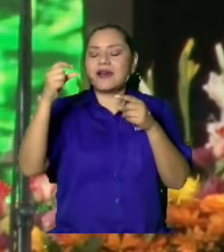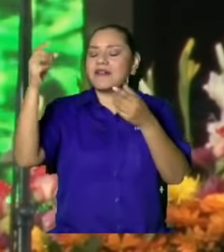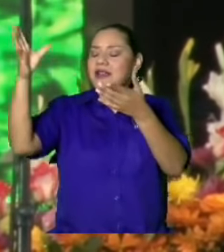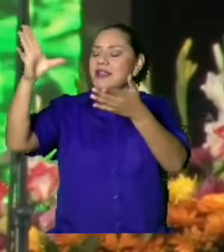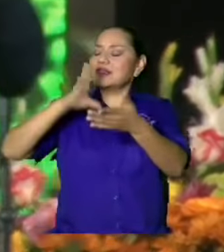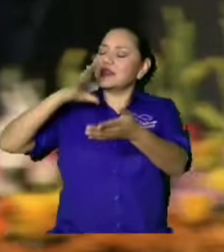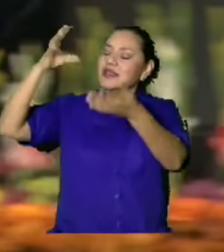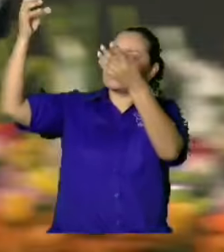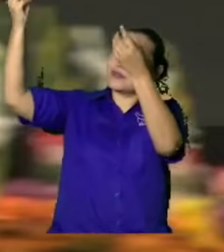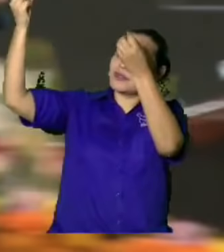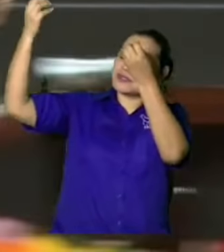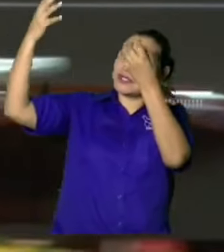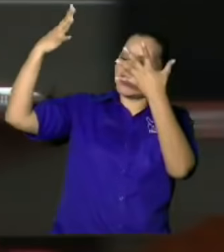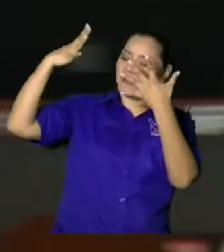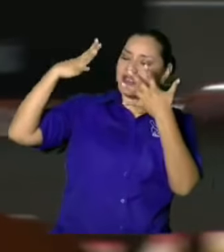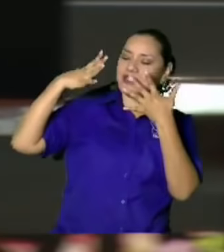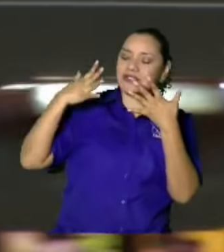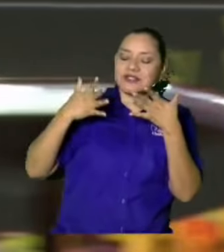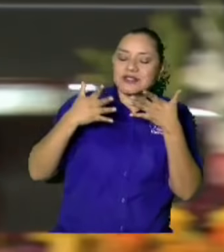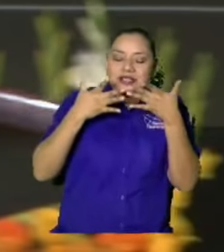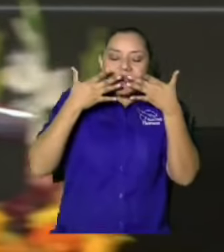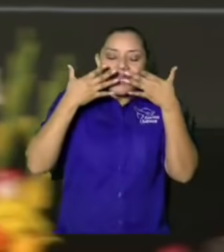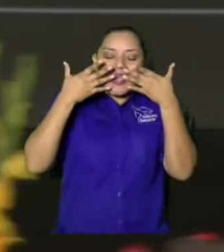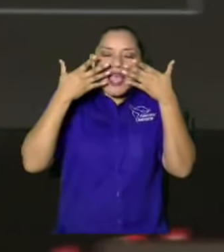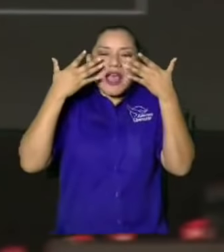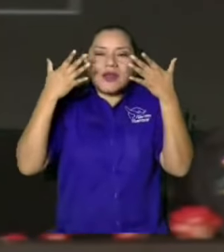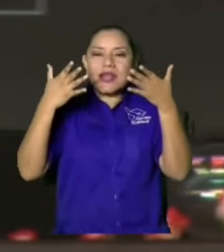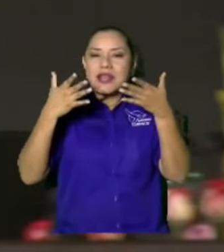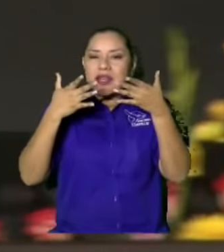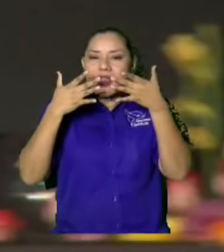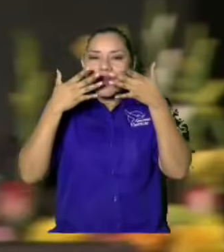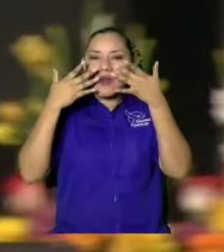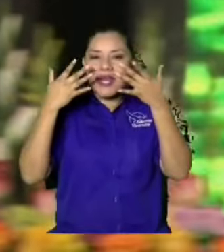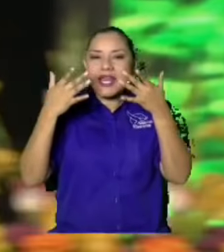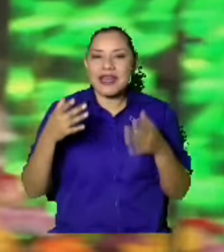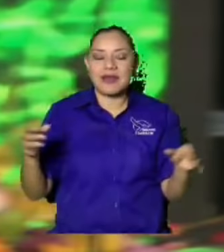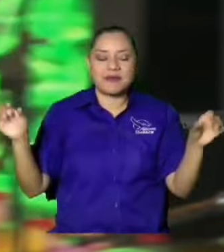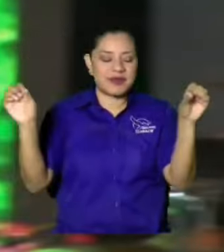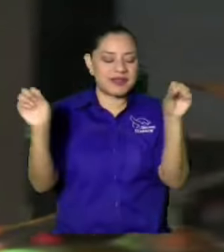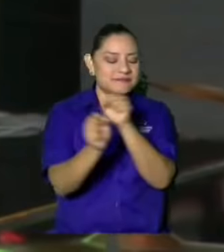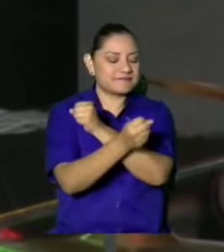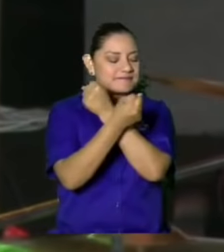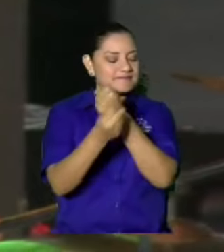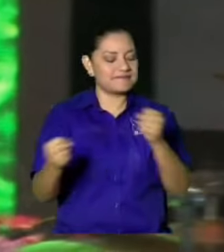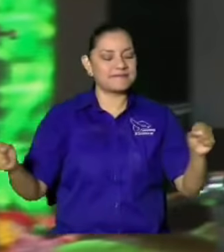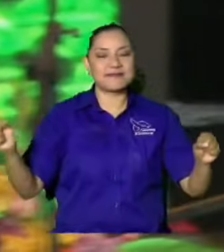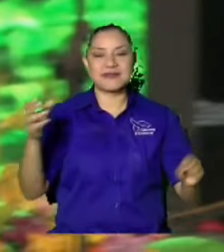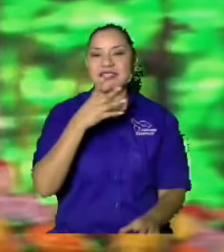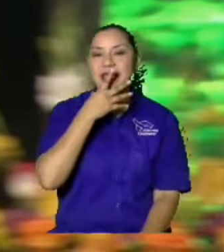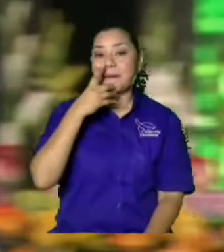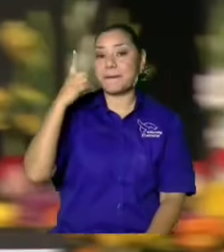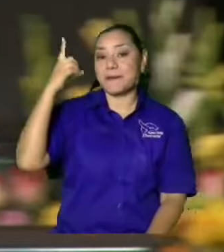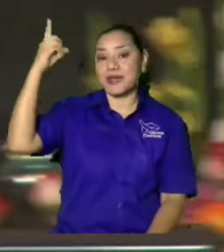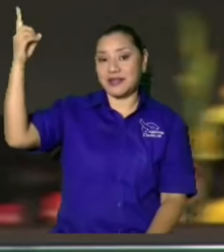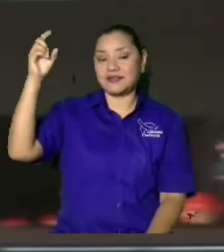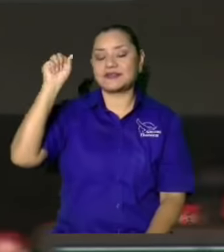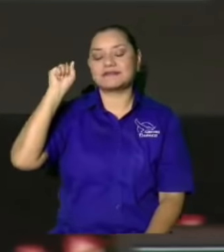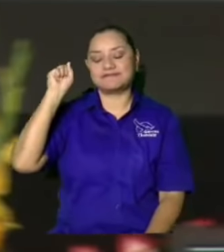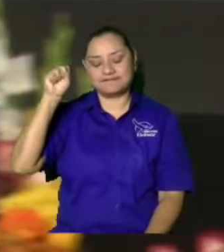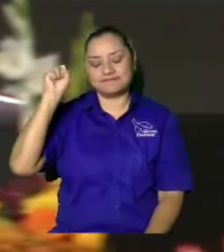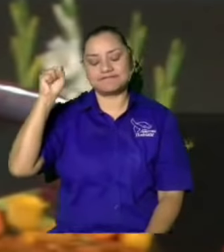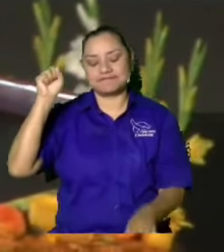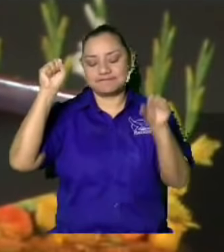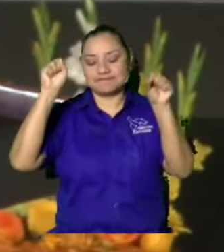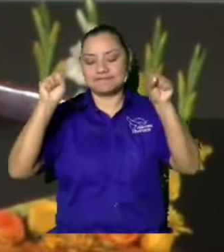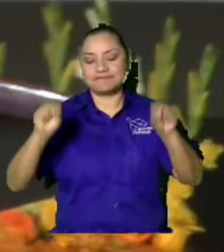Hay bendición, tienes que olerla, porque ese caso imposible para Dios es posible. Le da